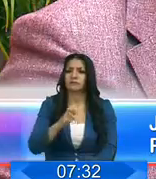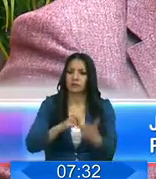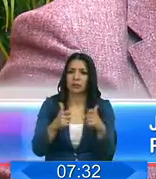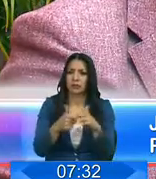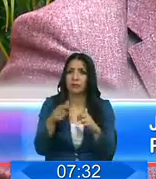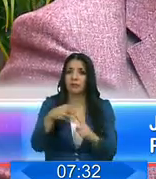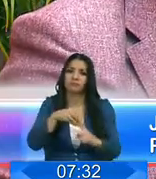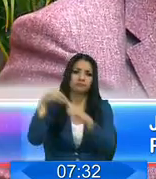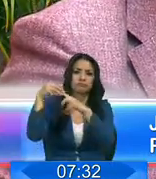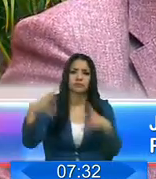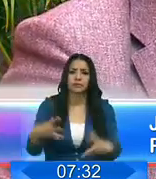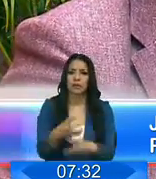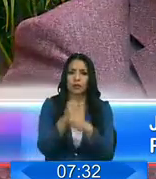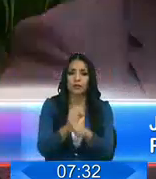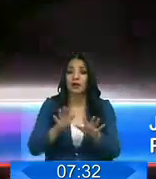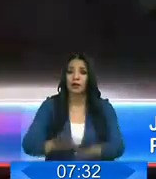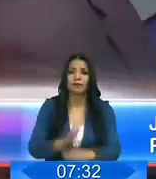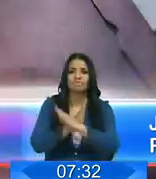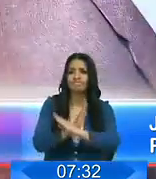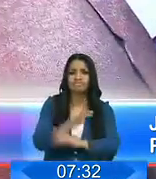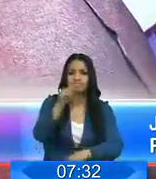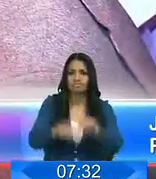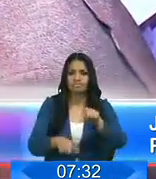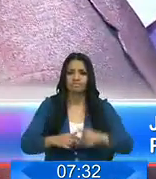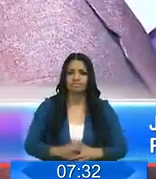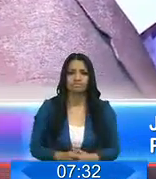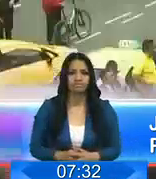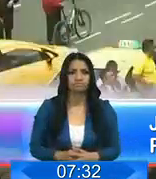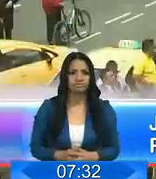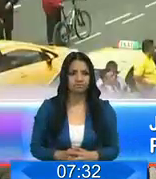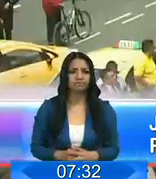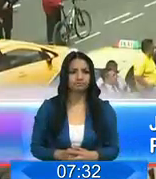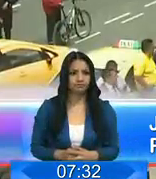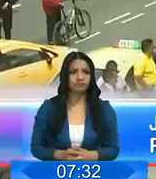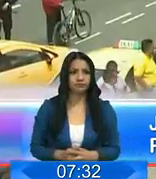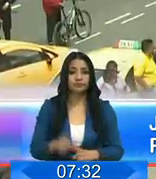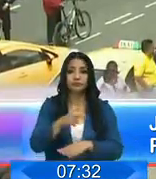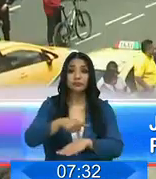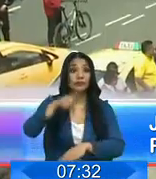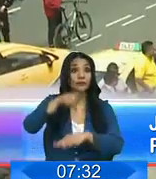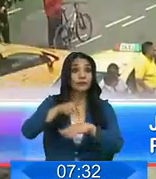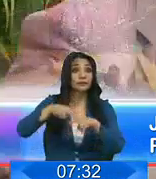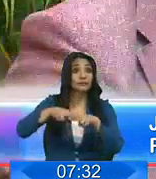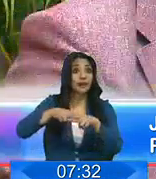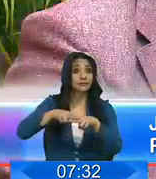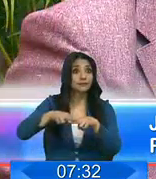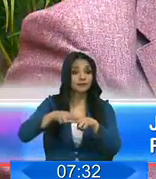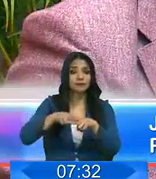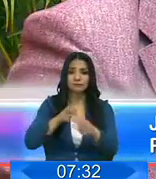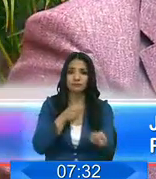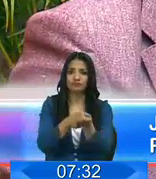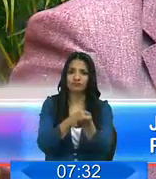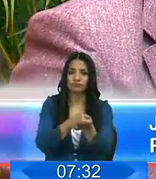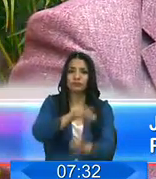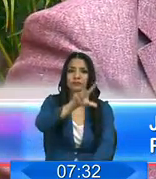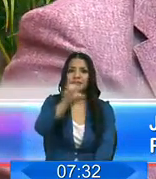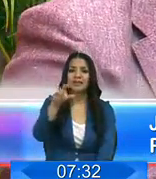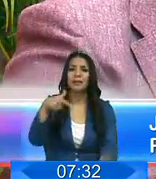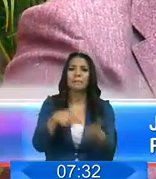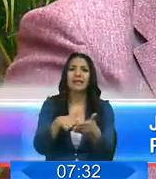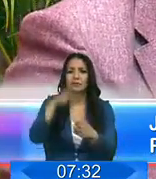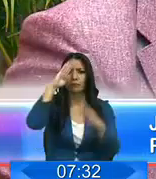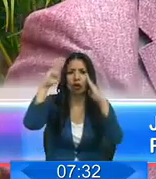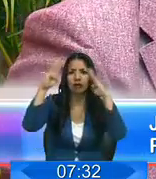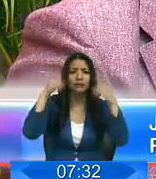prioridad. Estamos en la indefensión. Uno de sus aliados, los profesionales del taxismo. Podemos tener 30,000 patrulleros